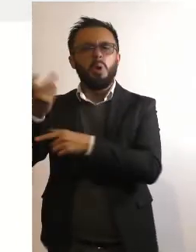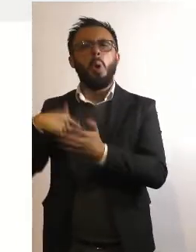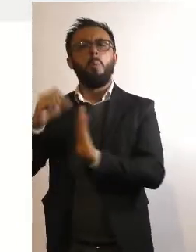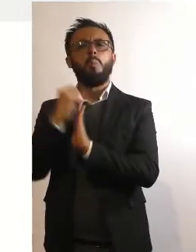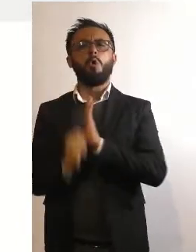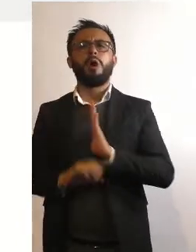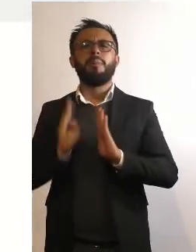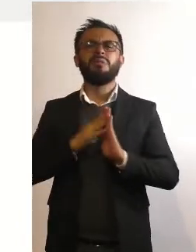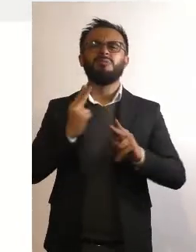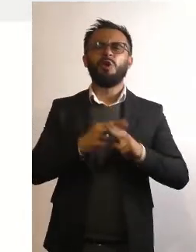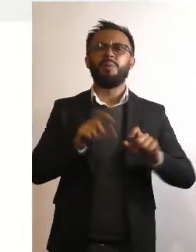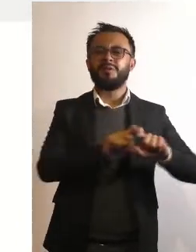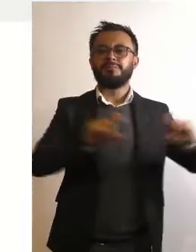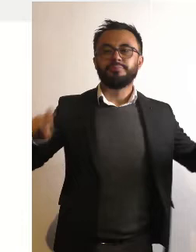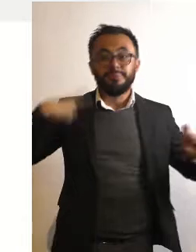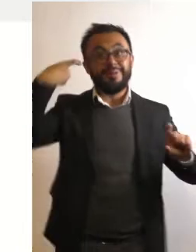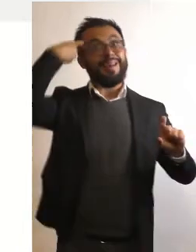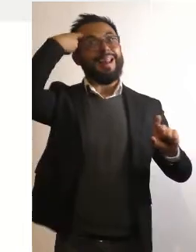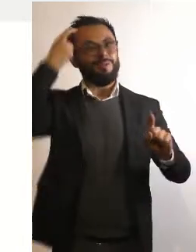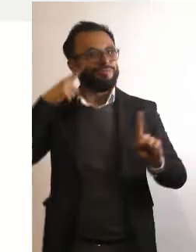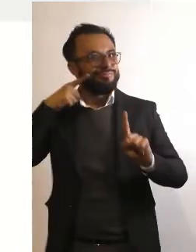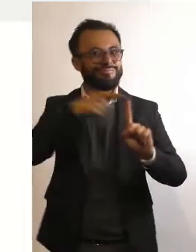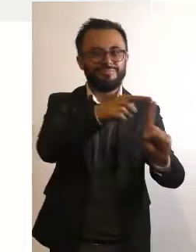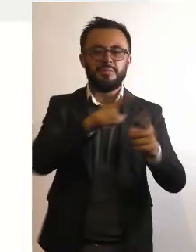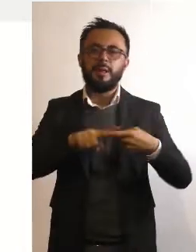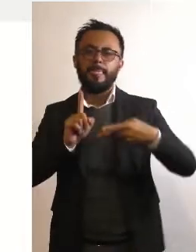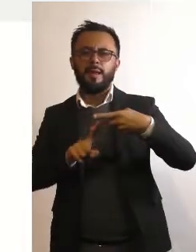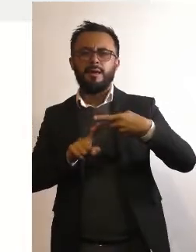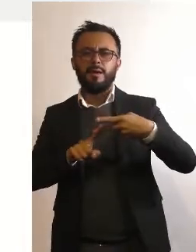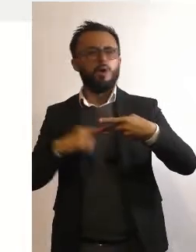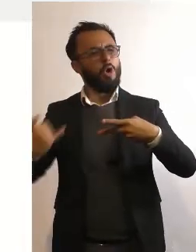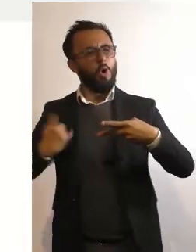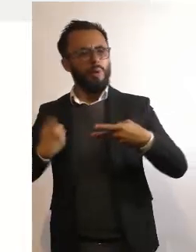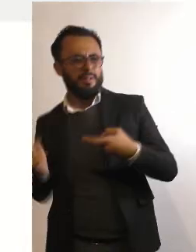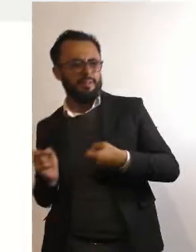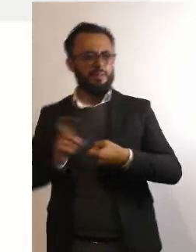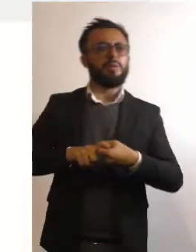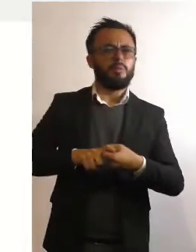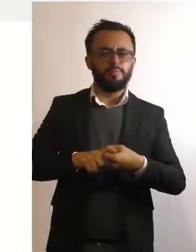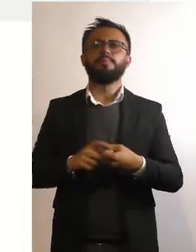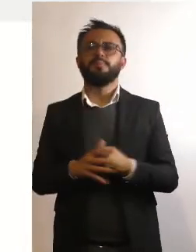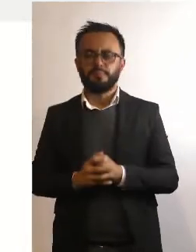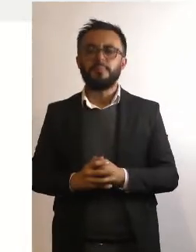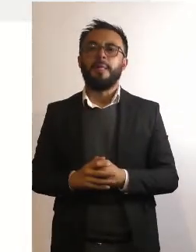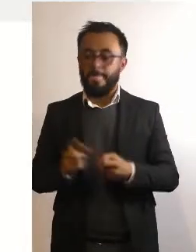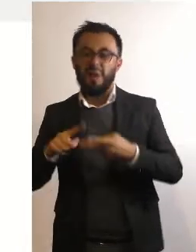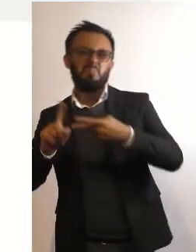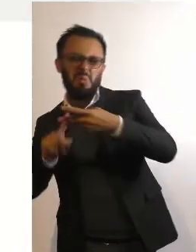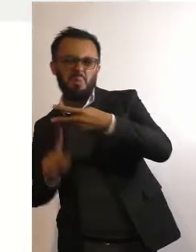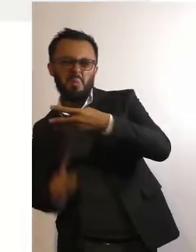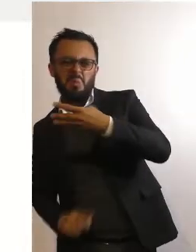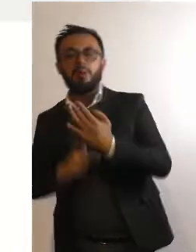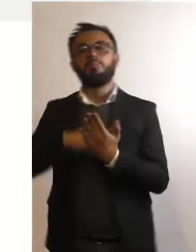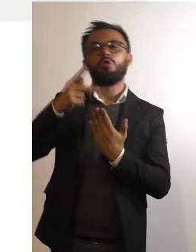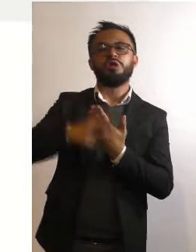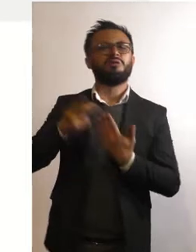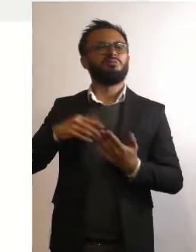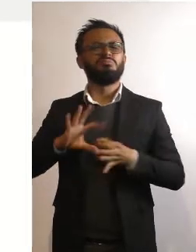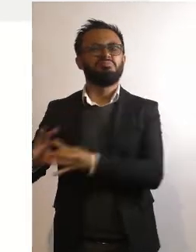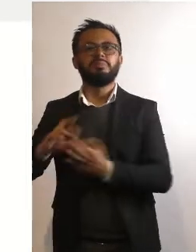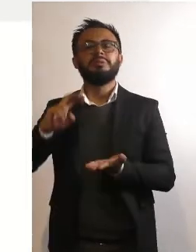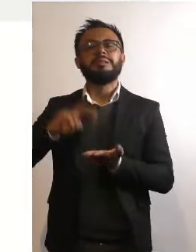otros programas relacionados con la estructuración de proyectos para ciencia y tecnología. Esta